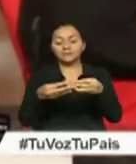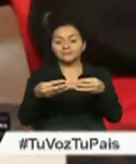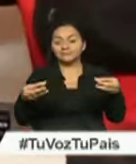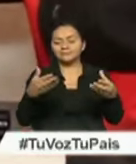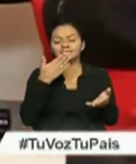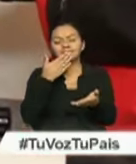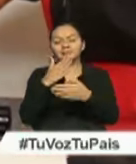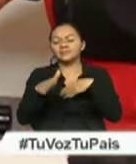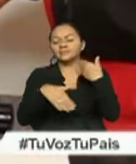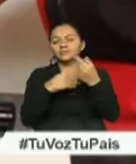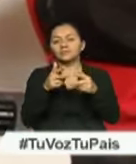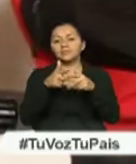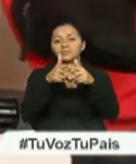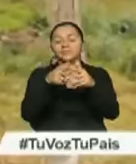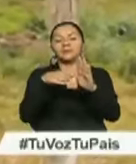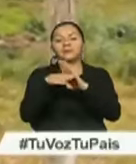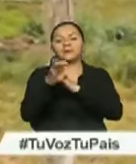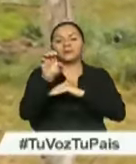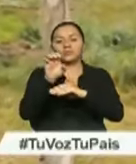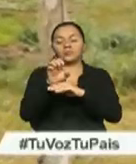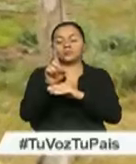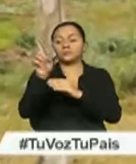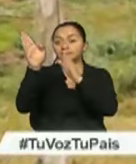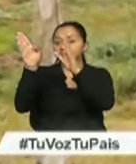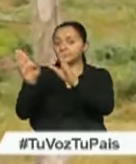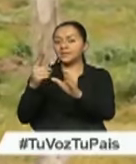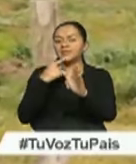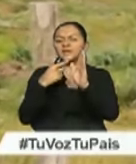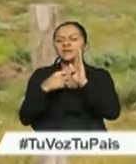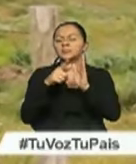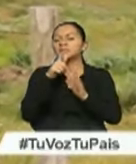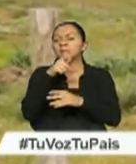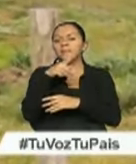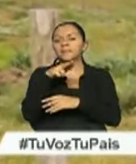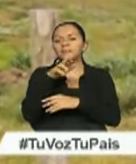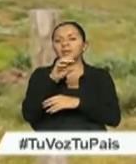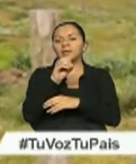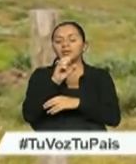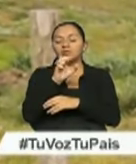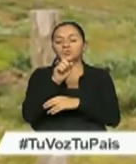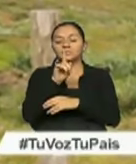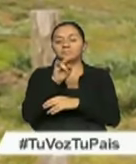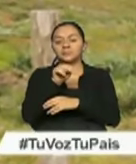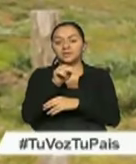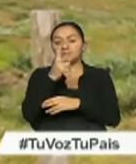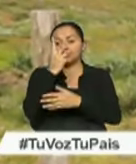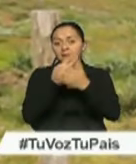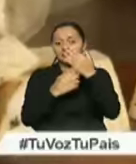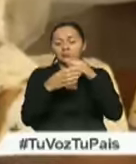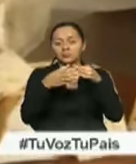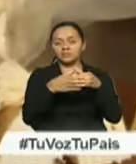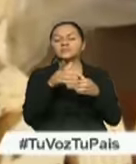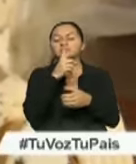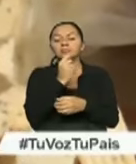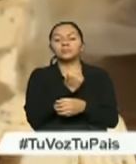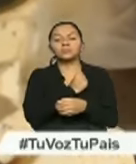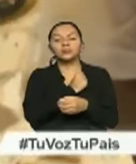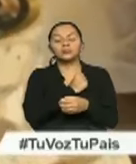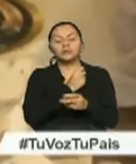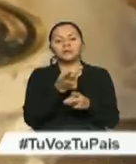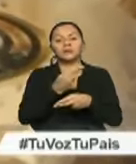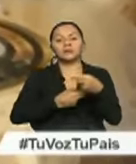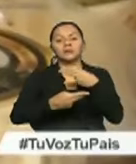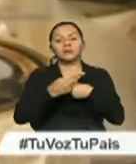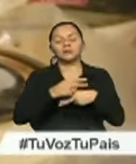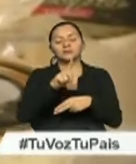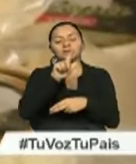gracias a los créditos de Banecuador. Un ejemplo de ello es Pedro Espín y sus hijos, quienes son propietarios de los Lácteos